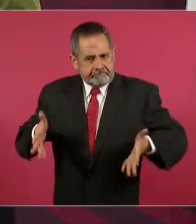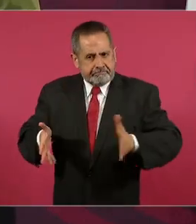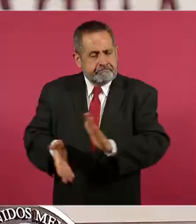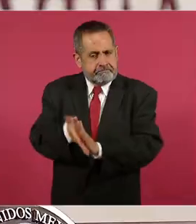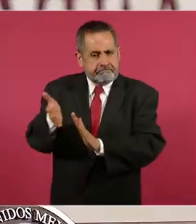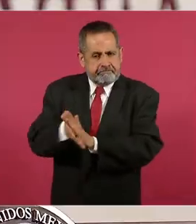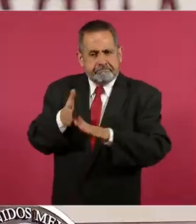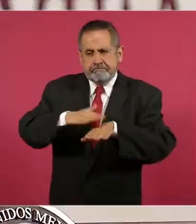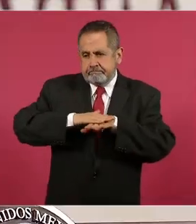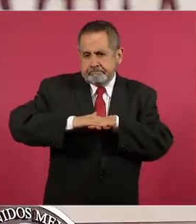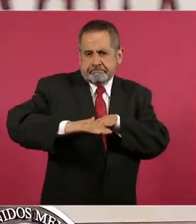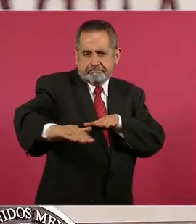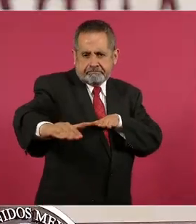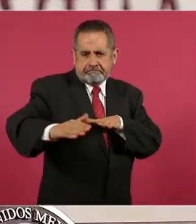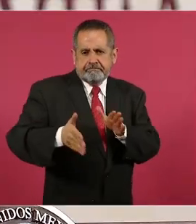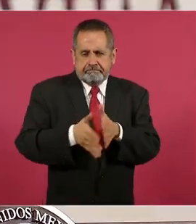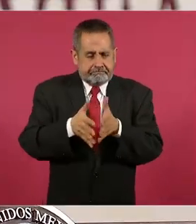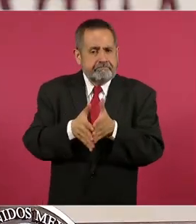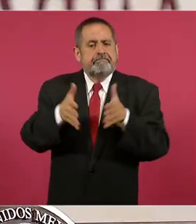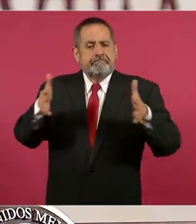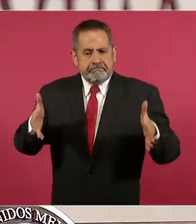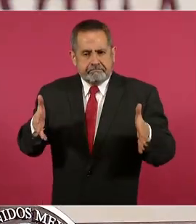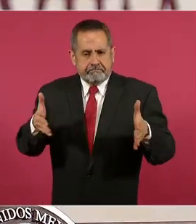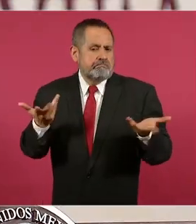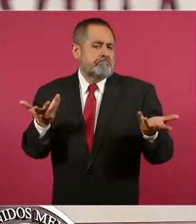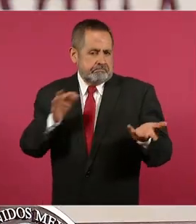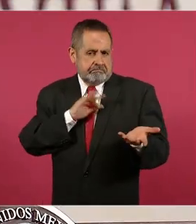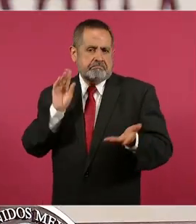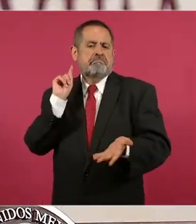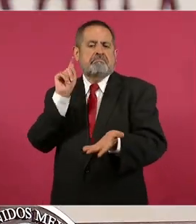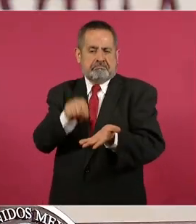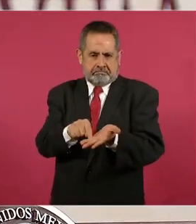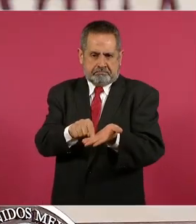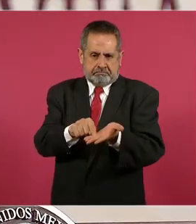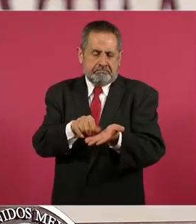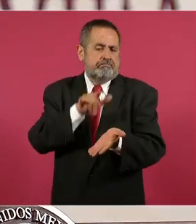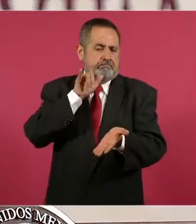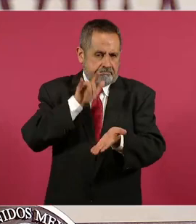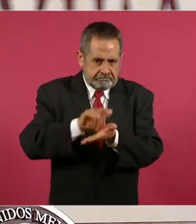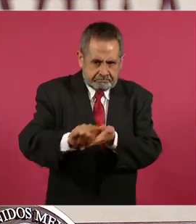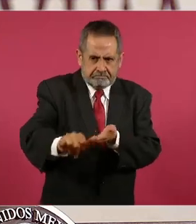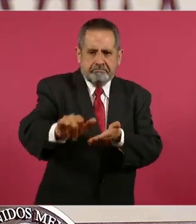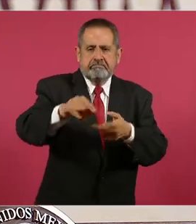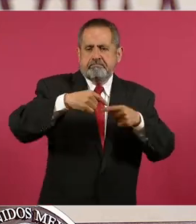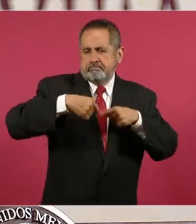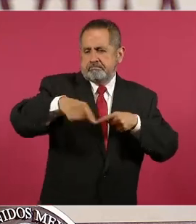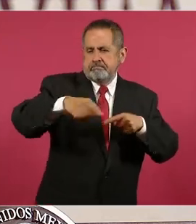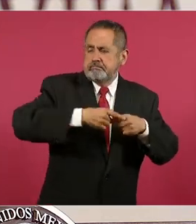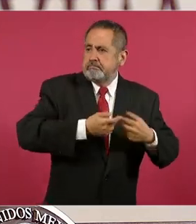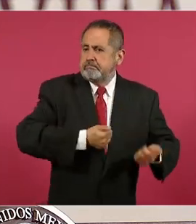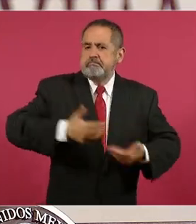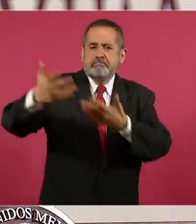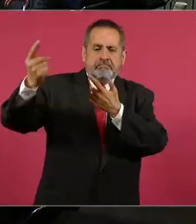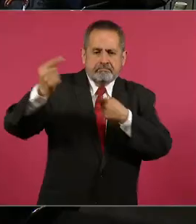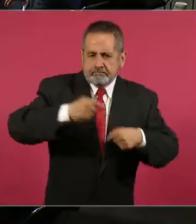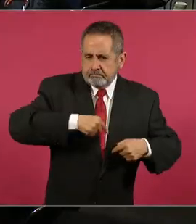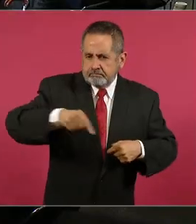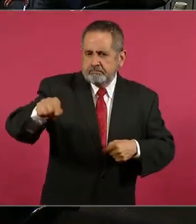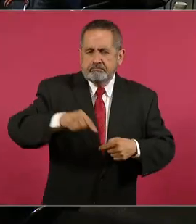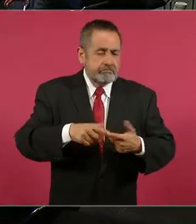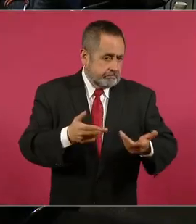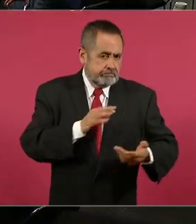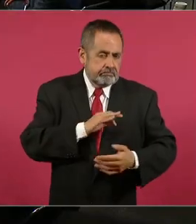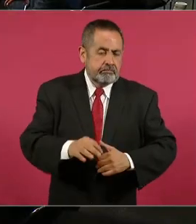nos permita ya ir a ese punto, poder llevar a la población, a la sociedad que requiera.